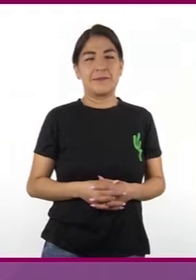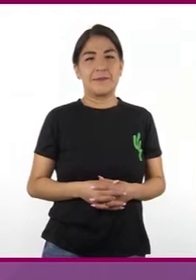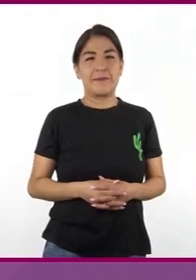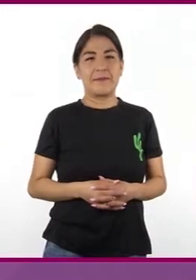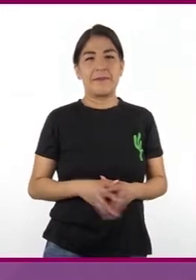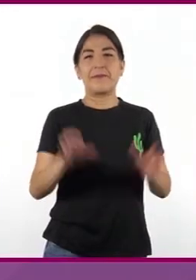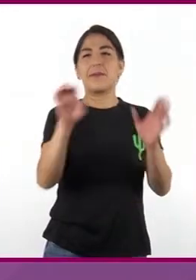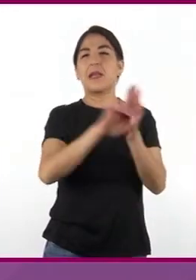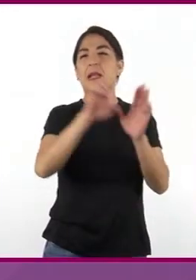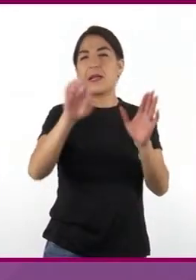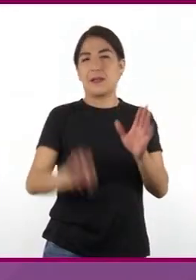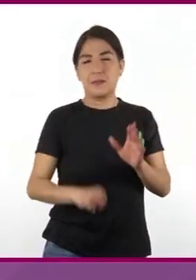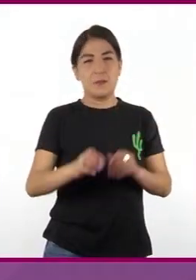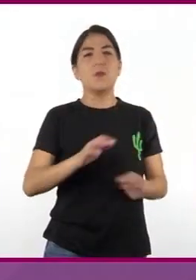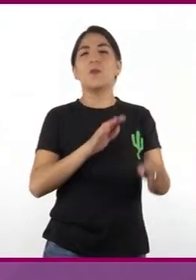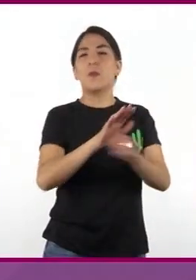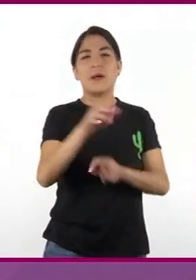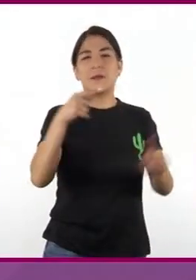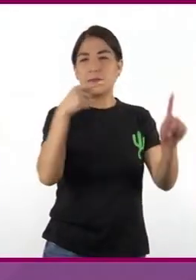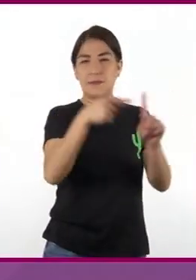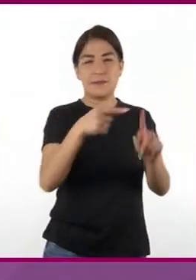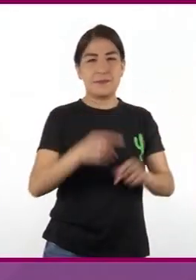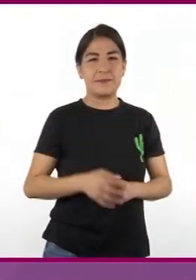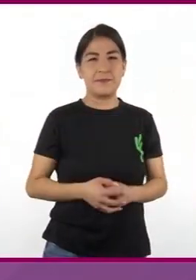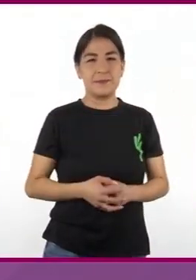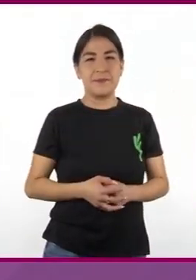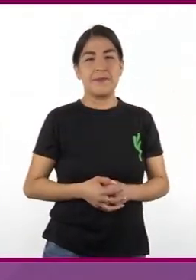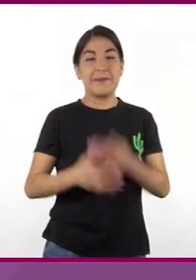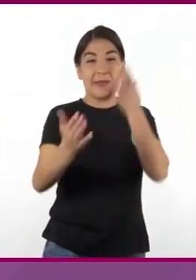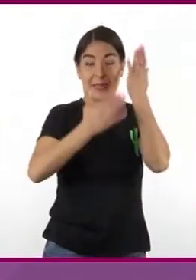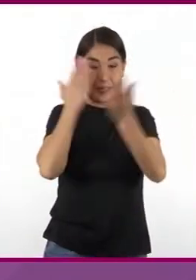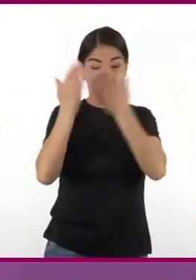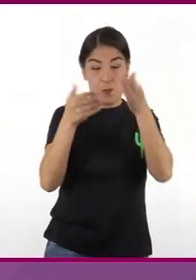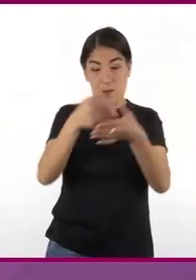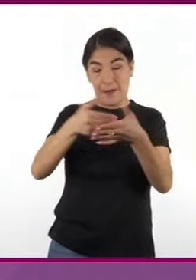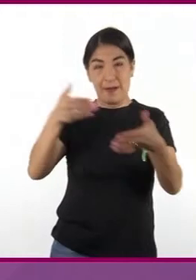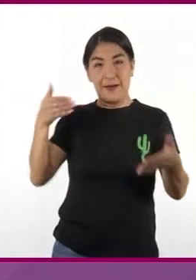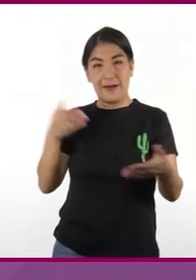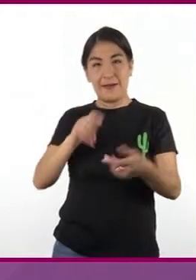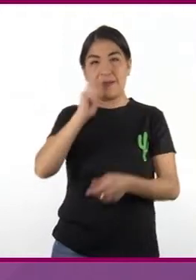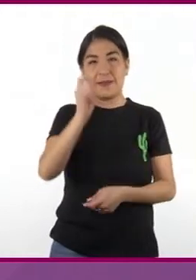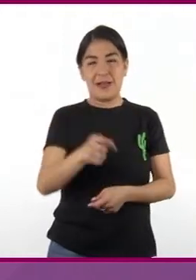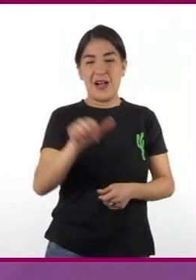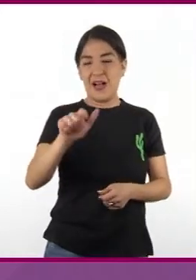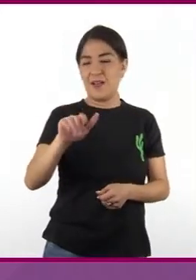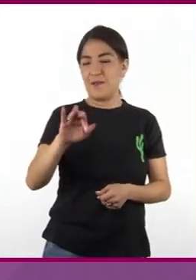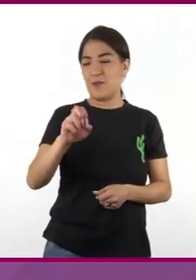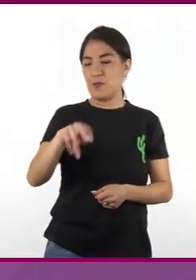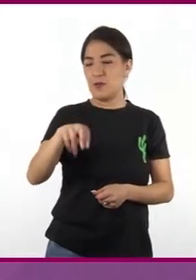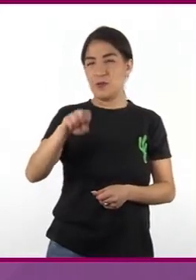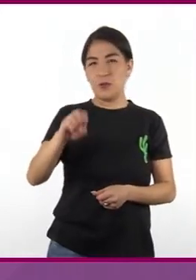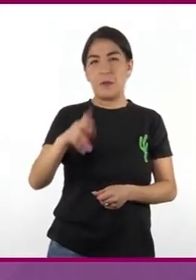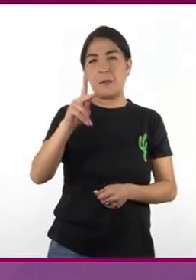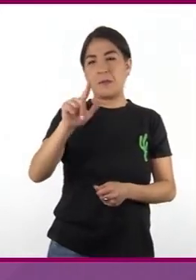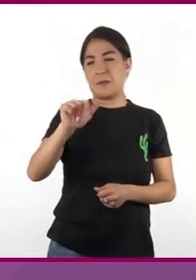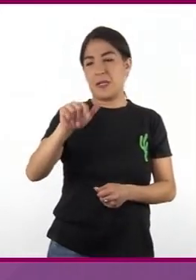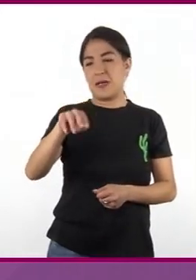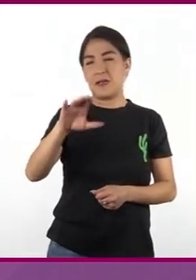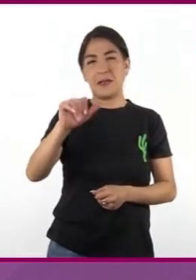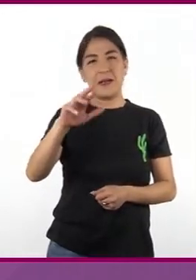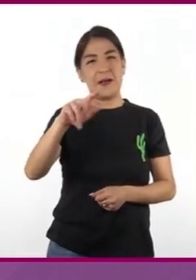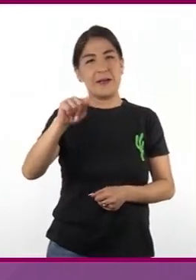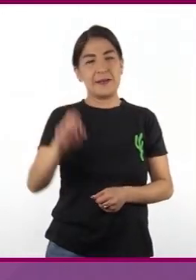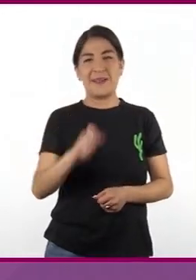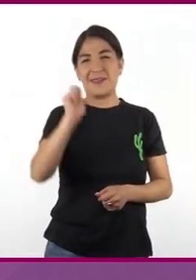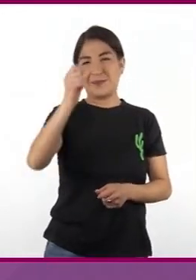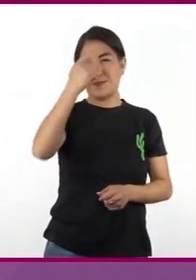Un ejemplo paradigmático serían los estudios preliminares que Alfonso Méndez Plancarte escribió para